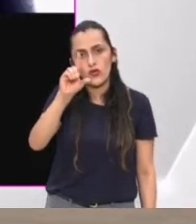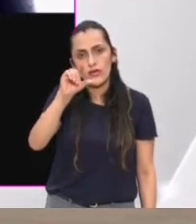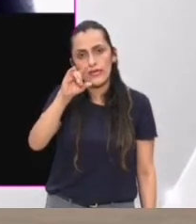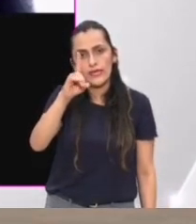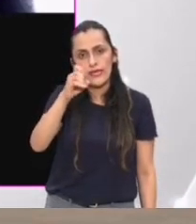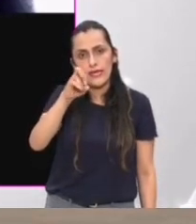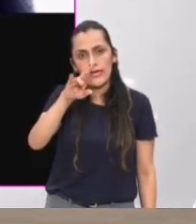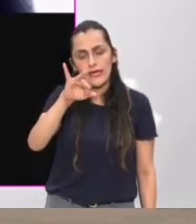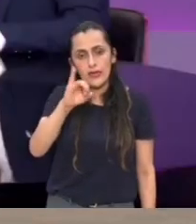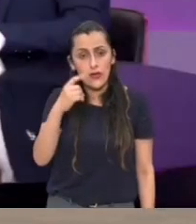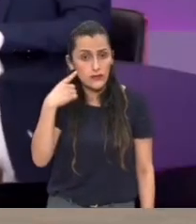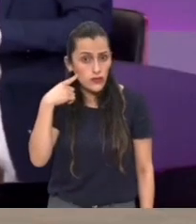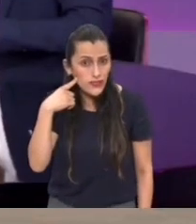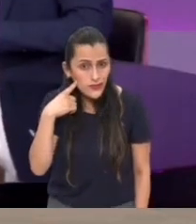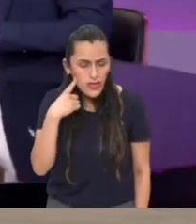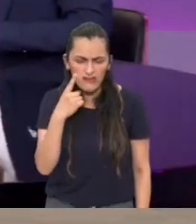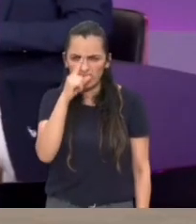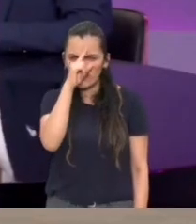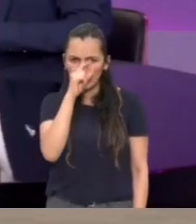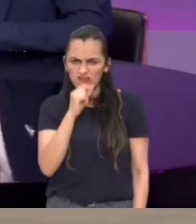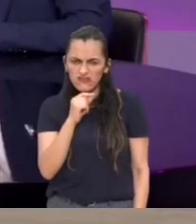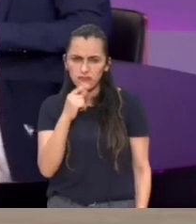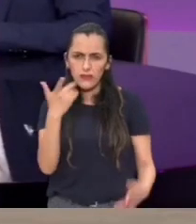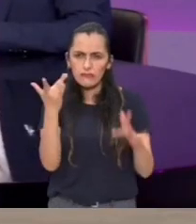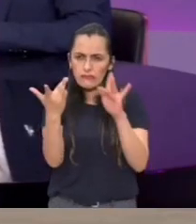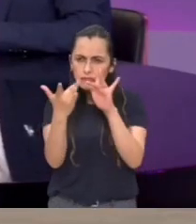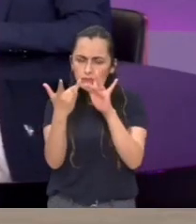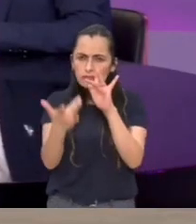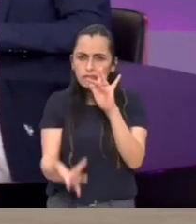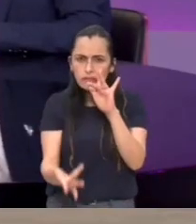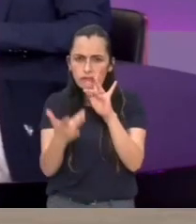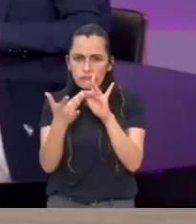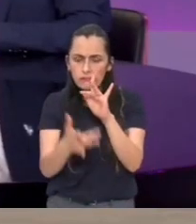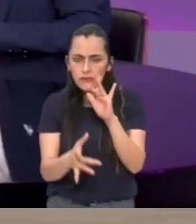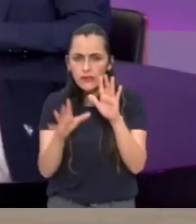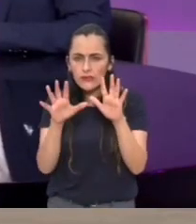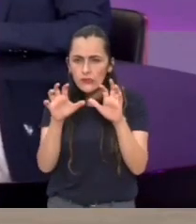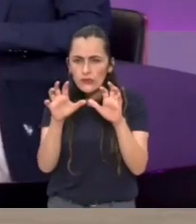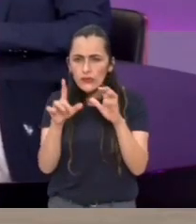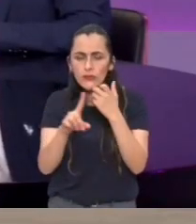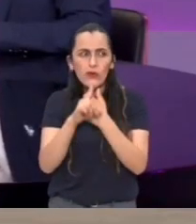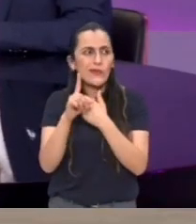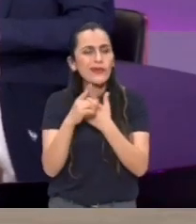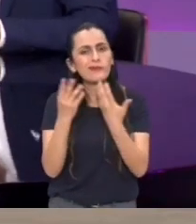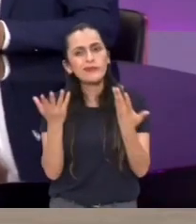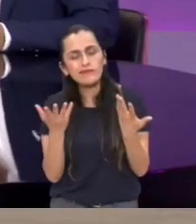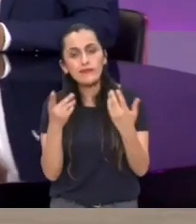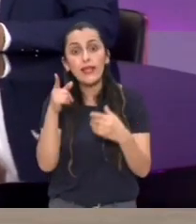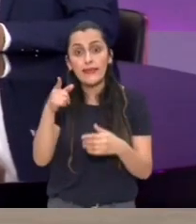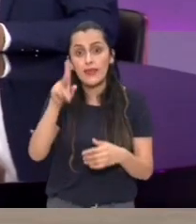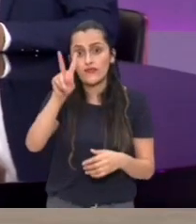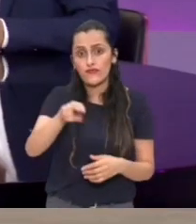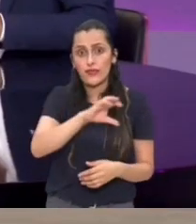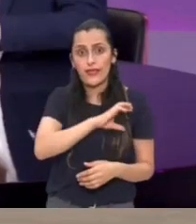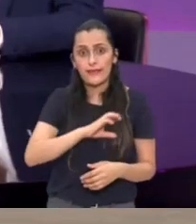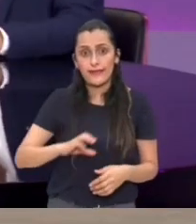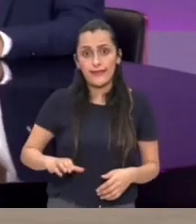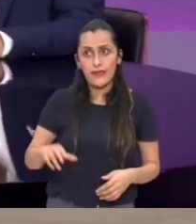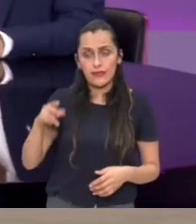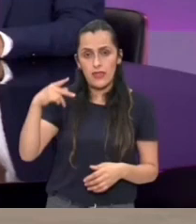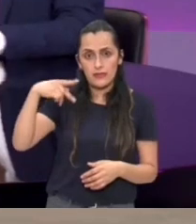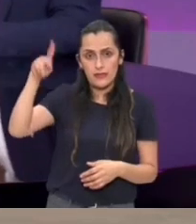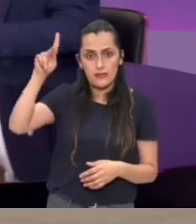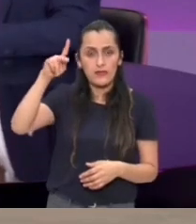Alex, continuamos. Tenemos entonces problemas también con la candidata Carolina Garza Guerra. Ella es candidata a Nuevo León. Esperamos